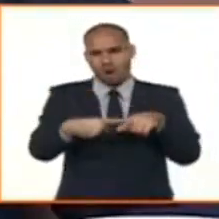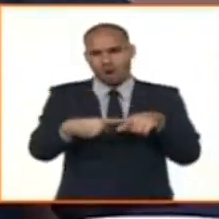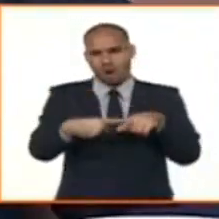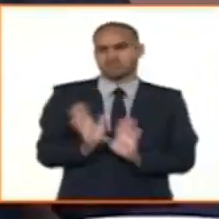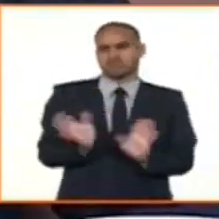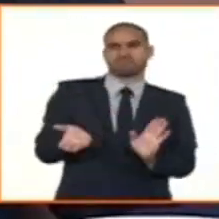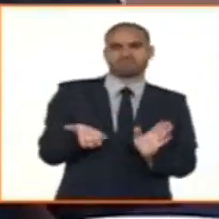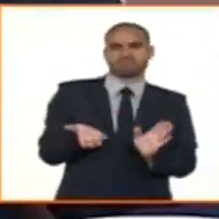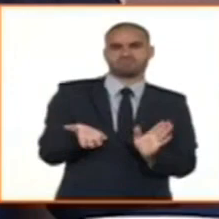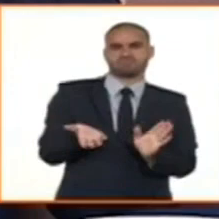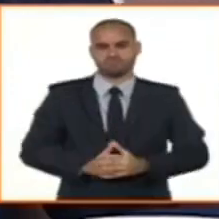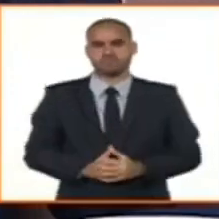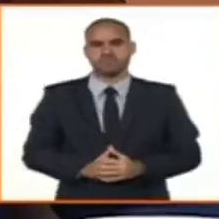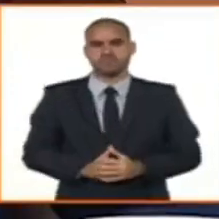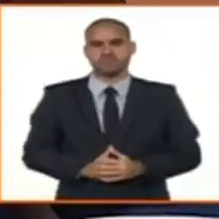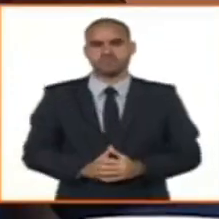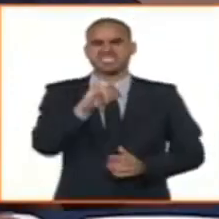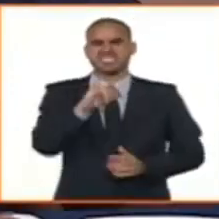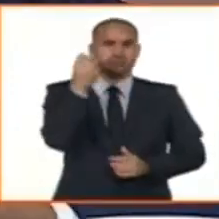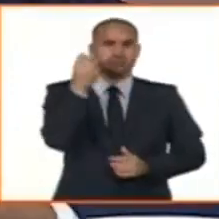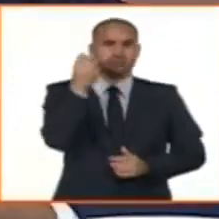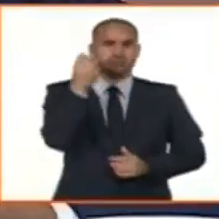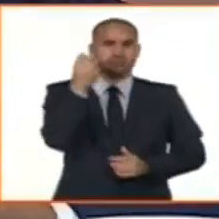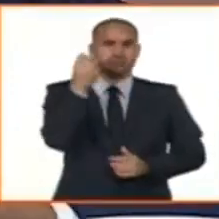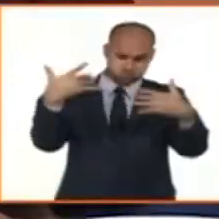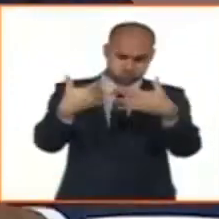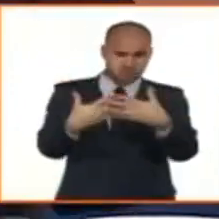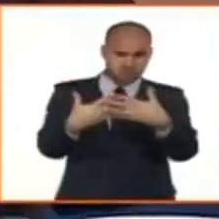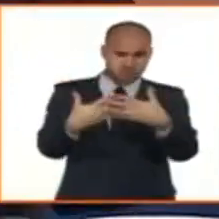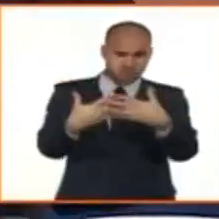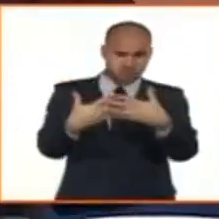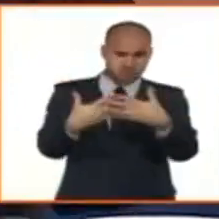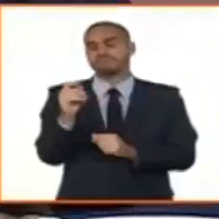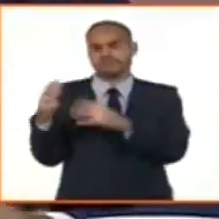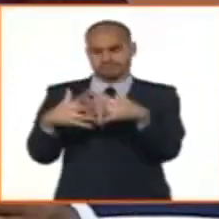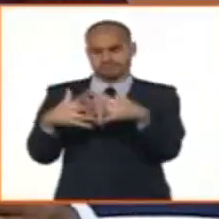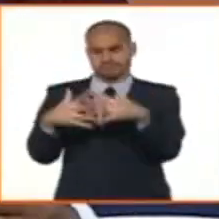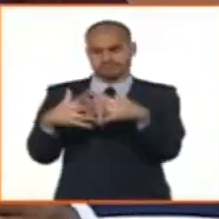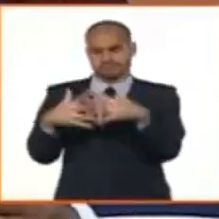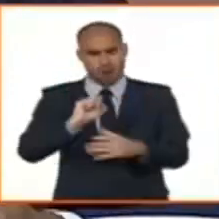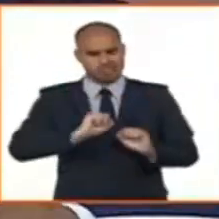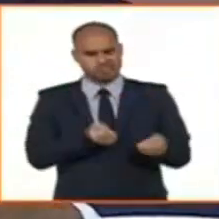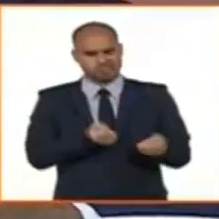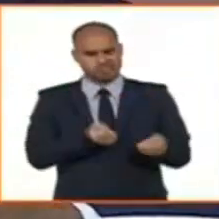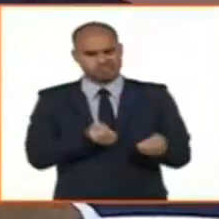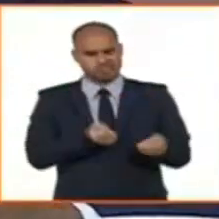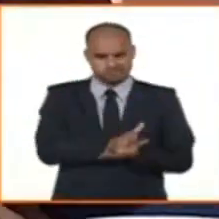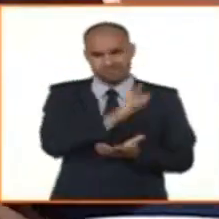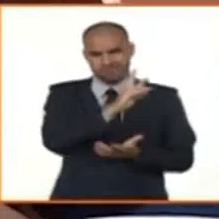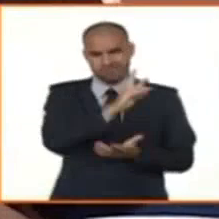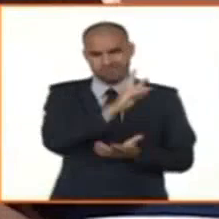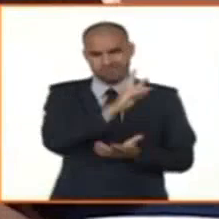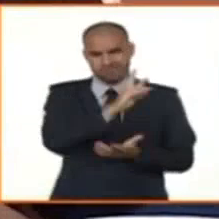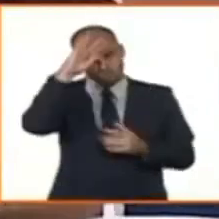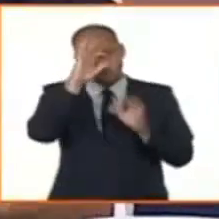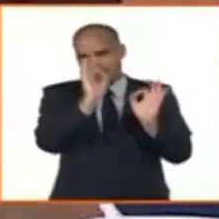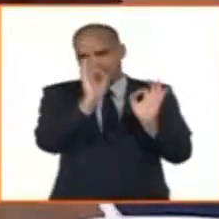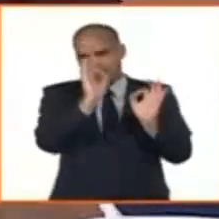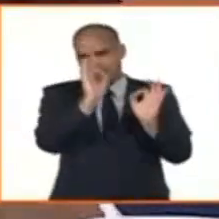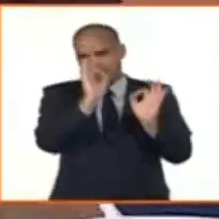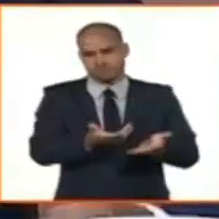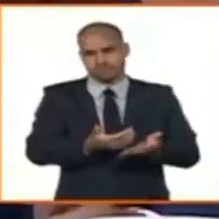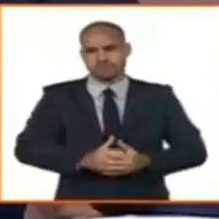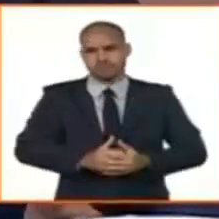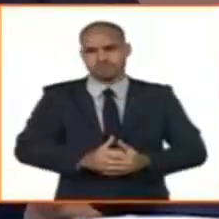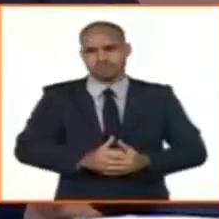política migratoria de Estados Unidos hacia Cuba ha sido una de las herramientas dentro de su política de hostilidad y desestabilización contra nuestro país. Al igual